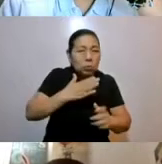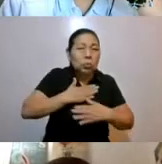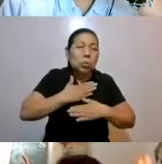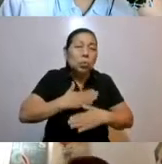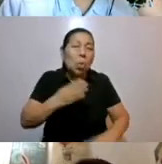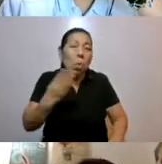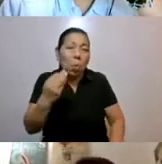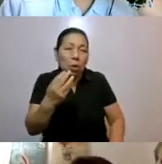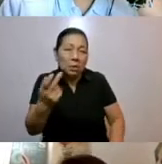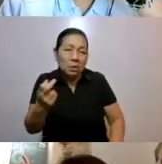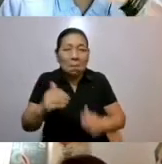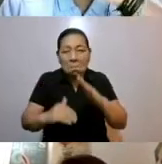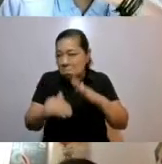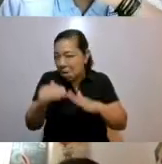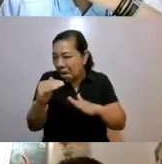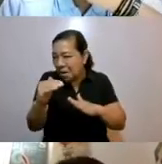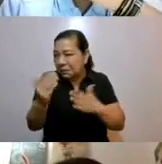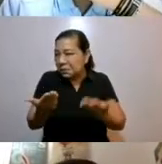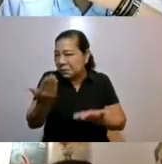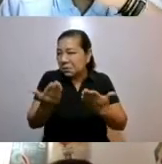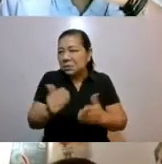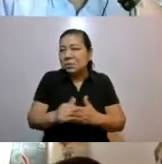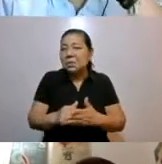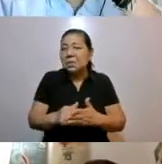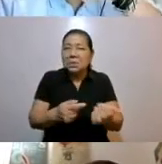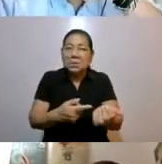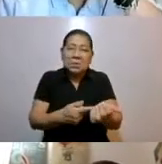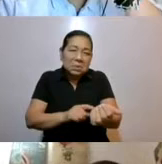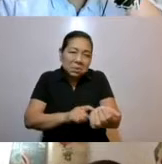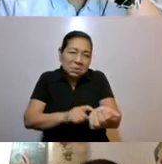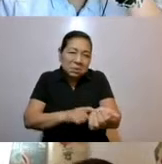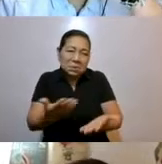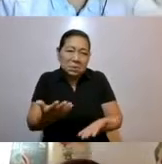un colesterol elevado, una glucosa